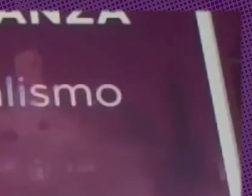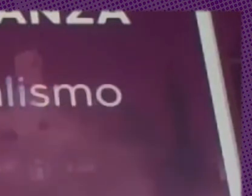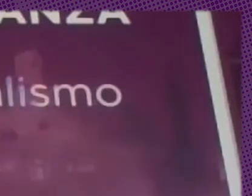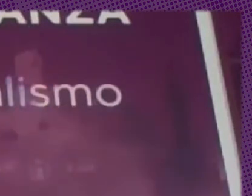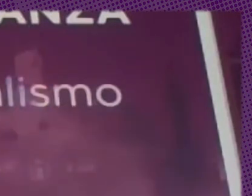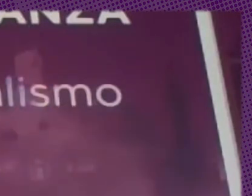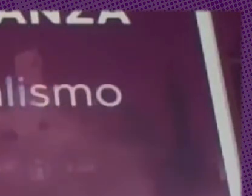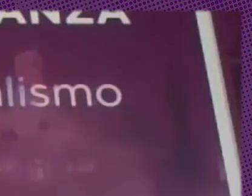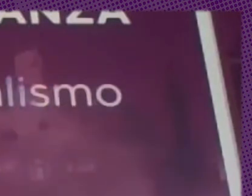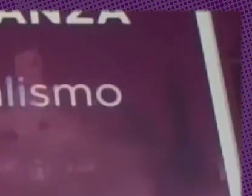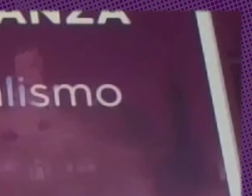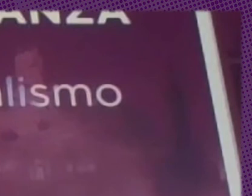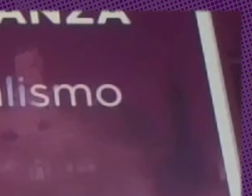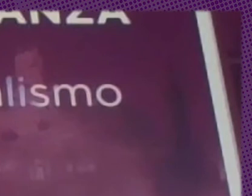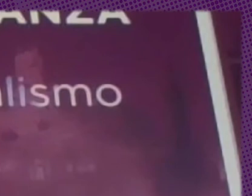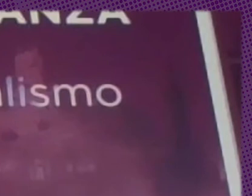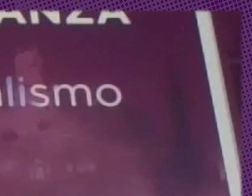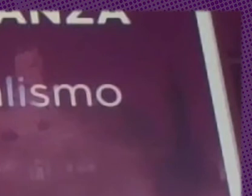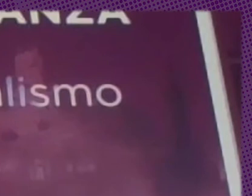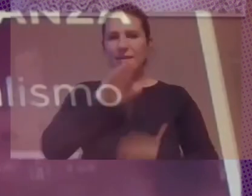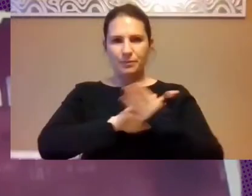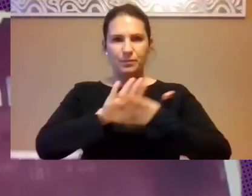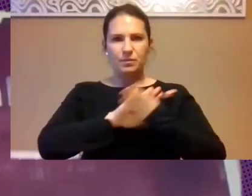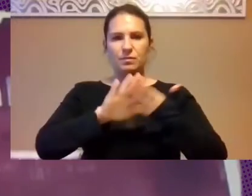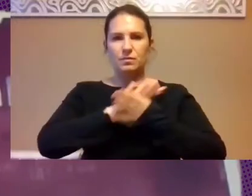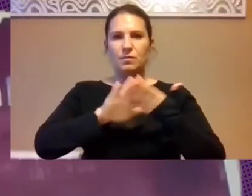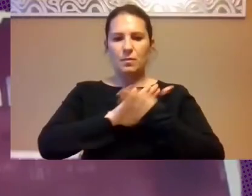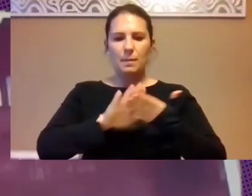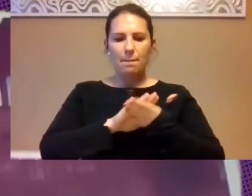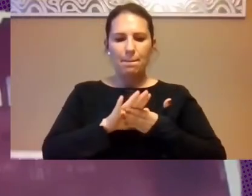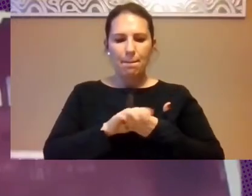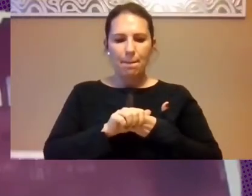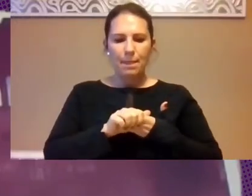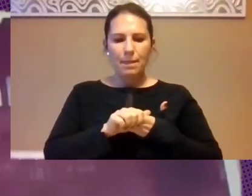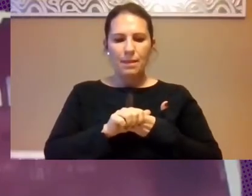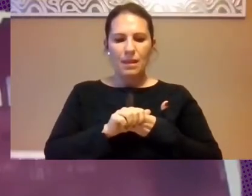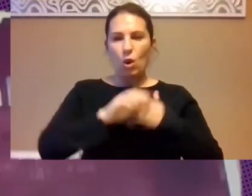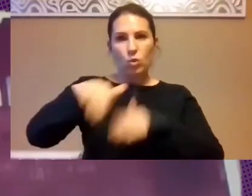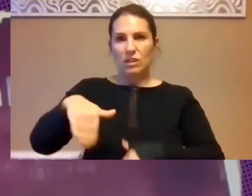Lo Que Tú Has Estado Hablando En El Último Lugar